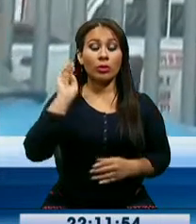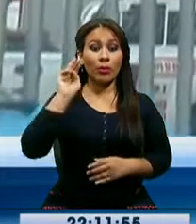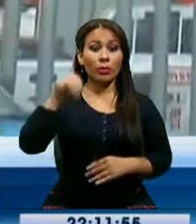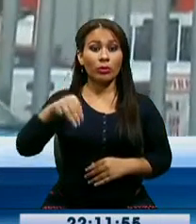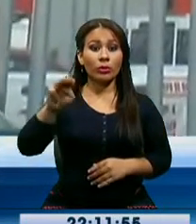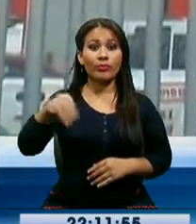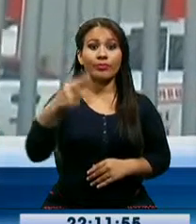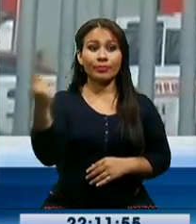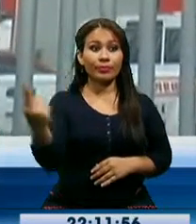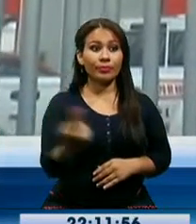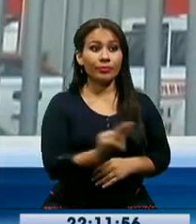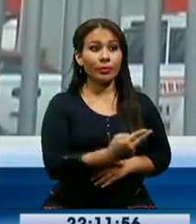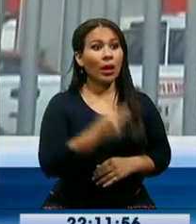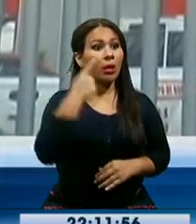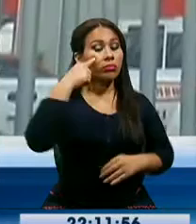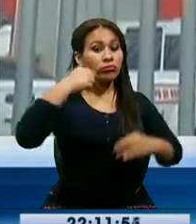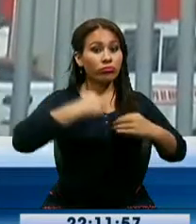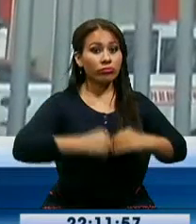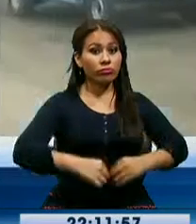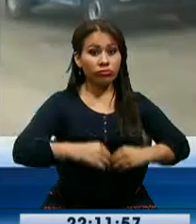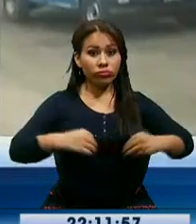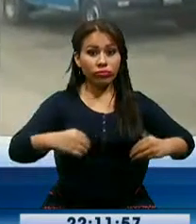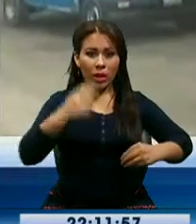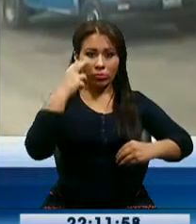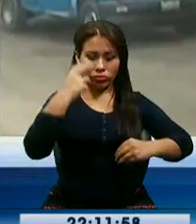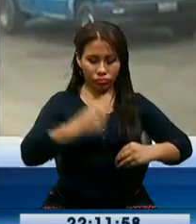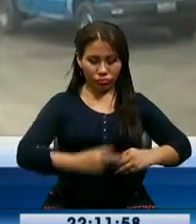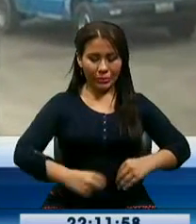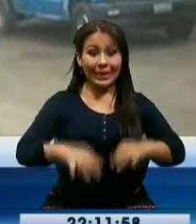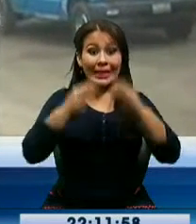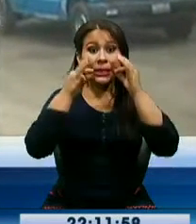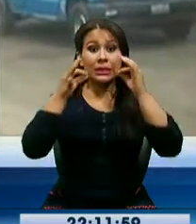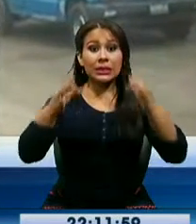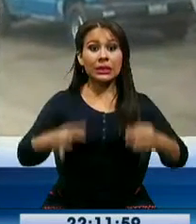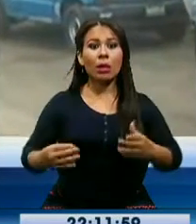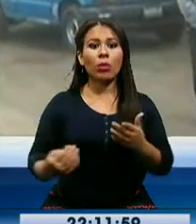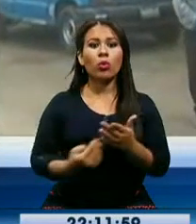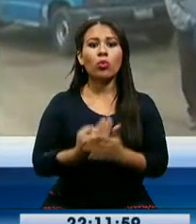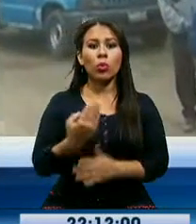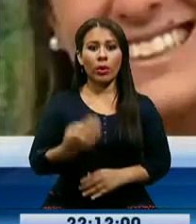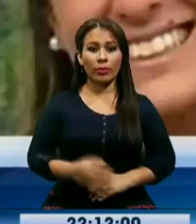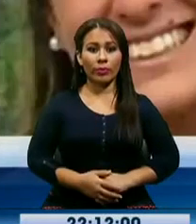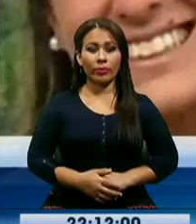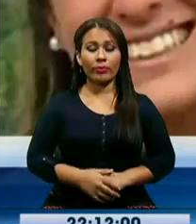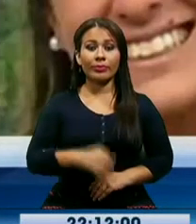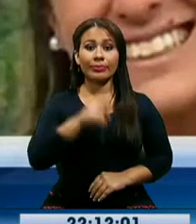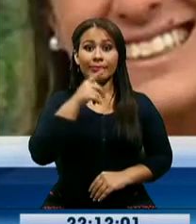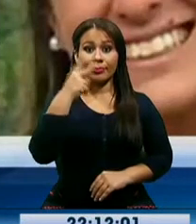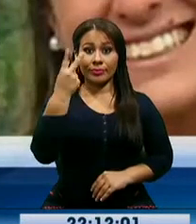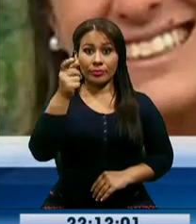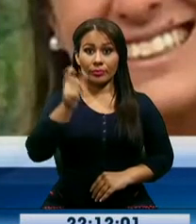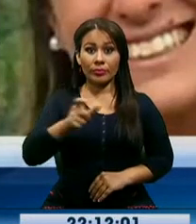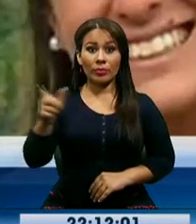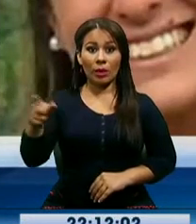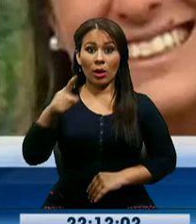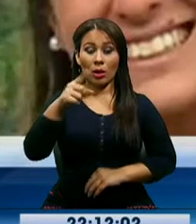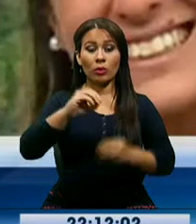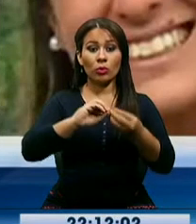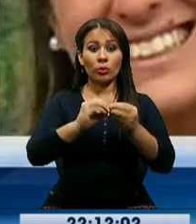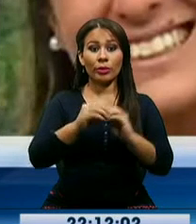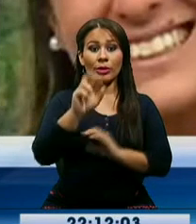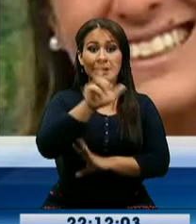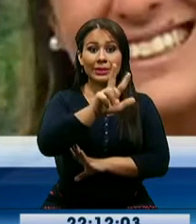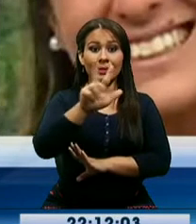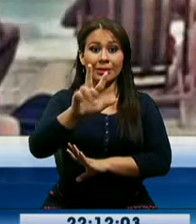Esta presencia obedece a la disposición dada al director del Centro Forense para que se realice una nueva necropsia a los cadáveres asignados con los números